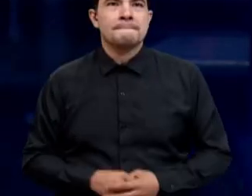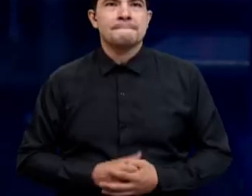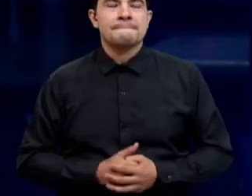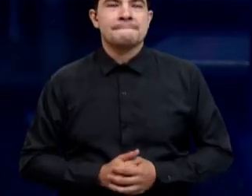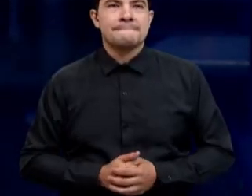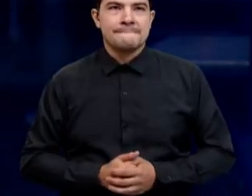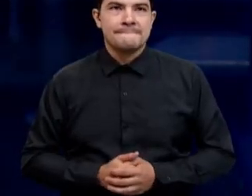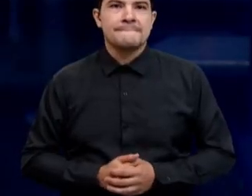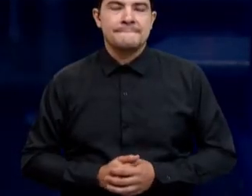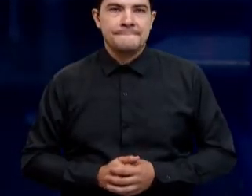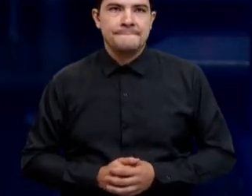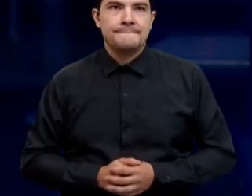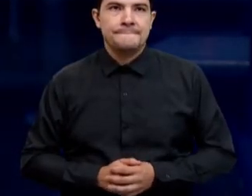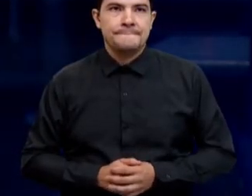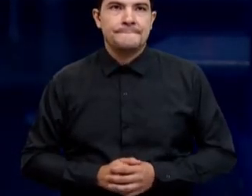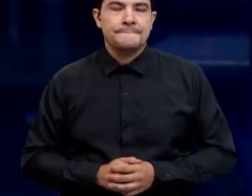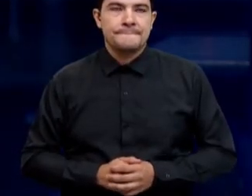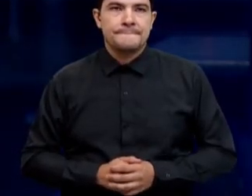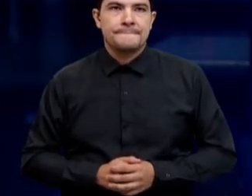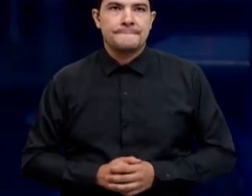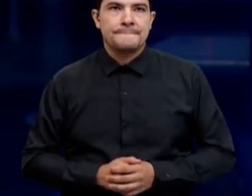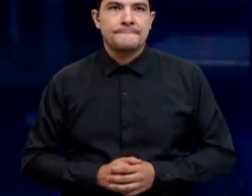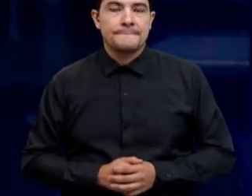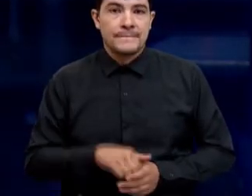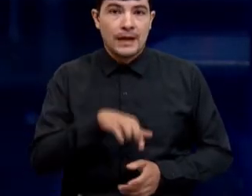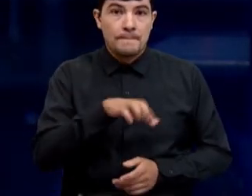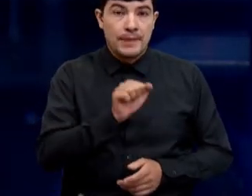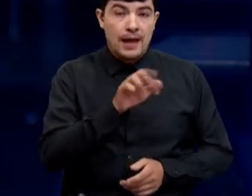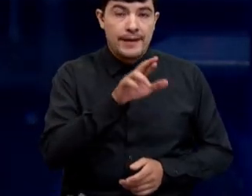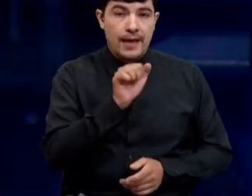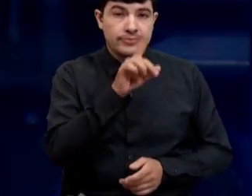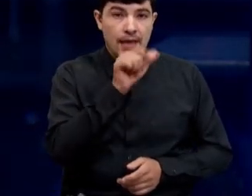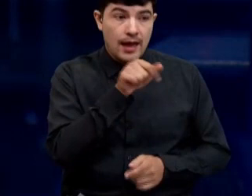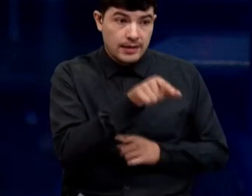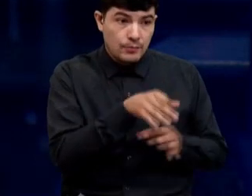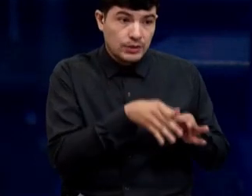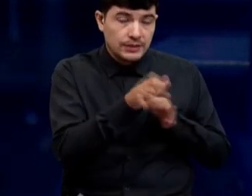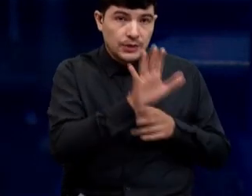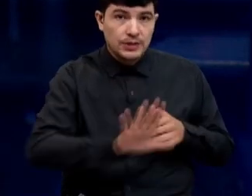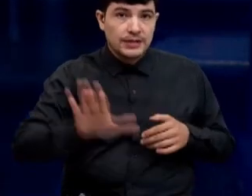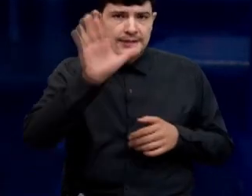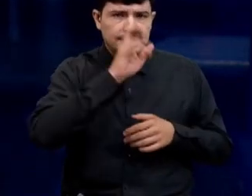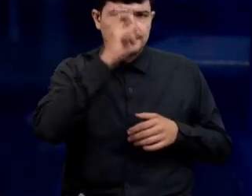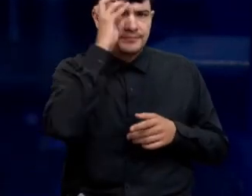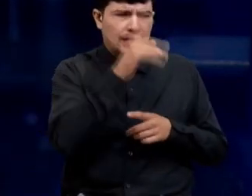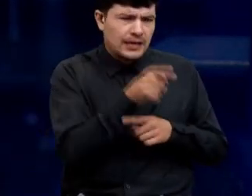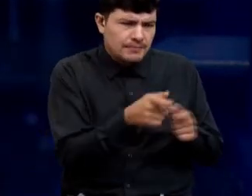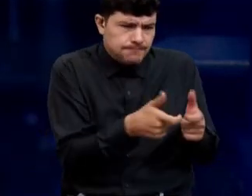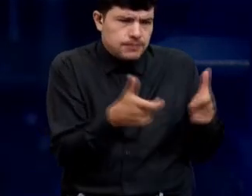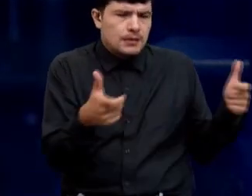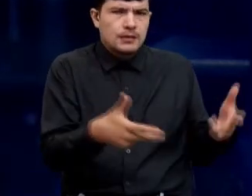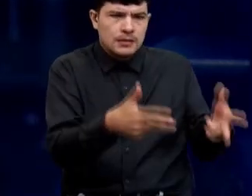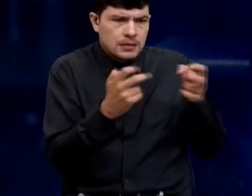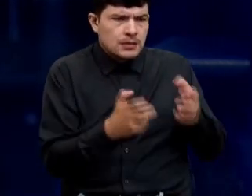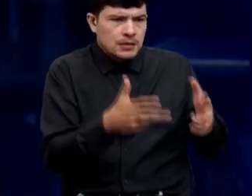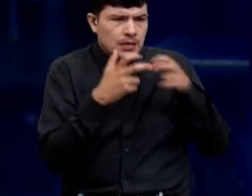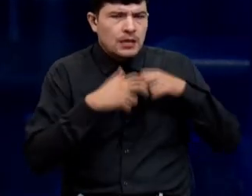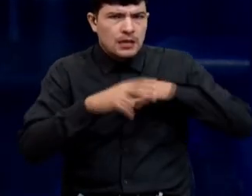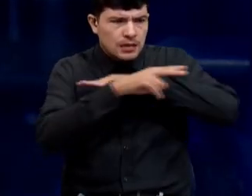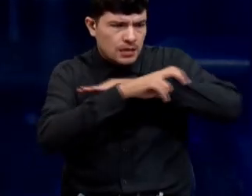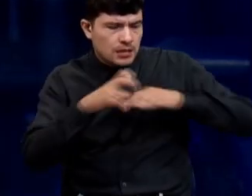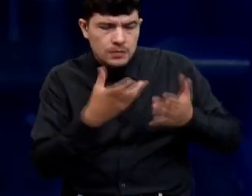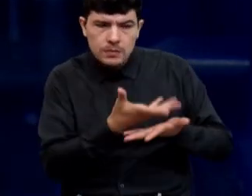Ante el aumento de extorsiones y amenazas en el sector de La Parada, esto es el norte de Santander, las autoridades incentivarán los operativos en la